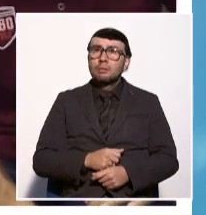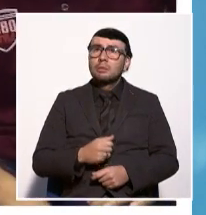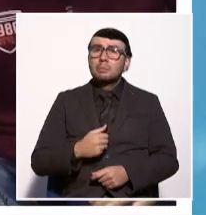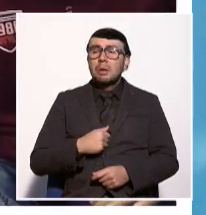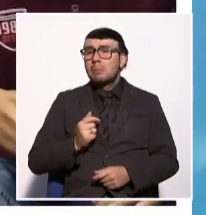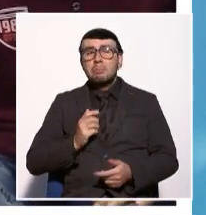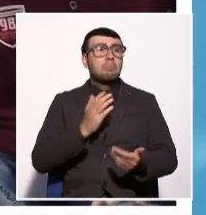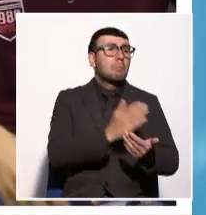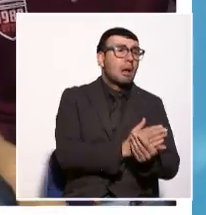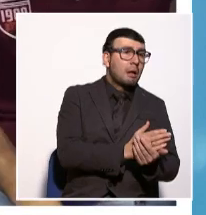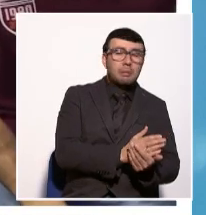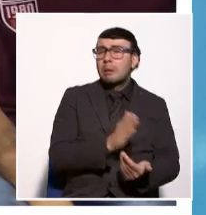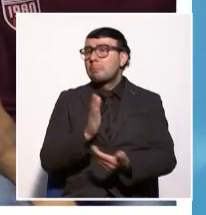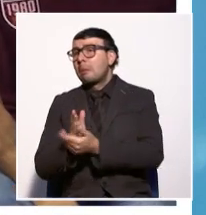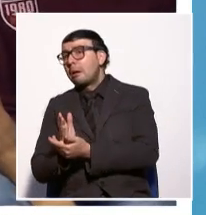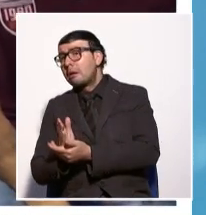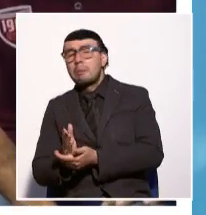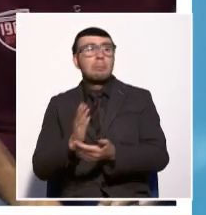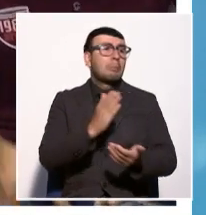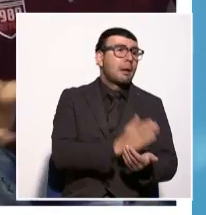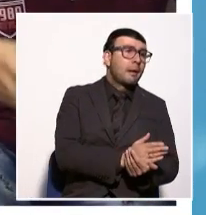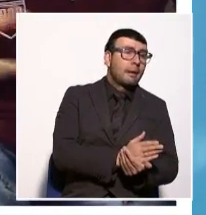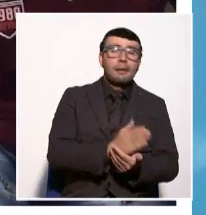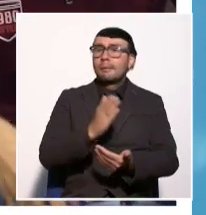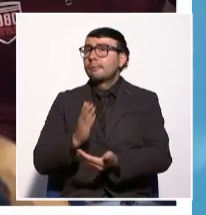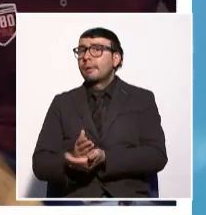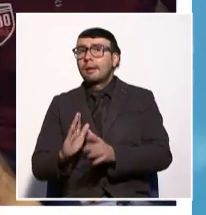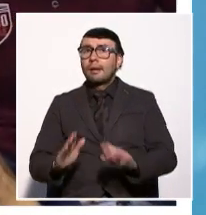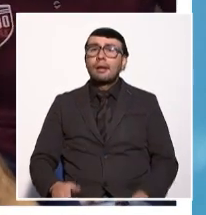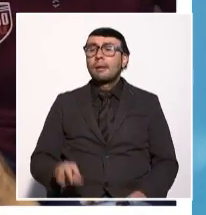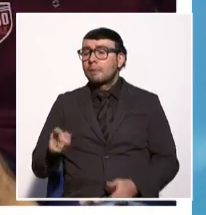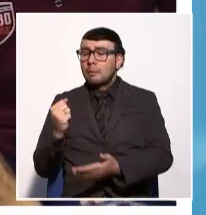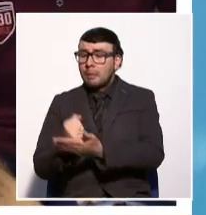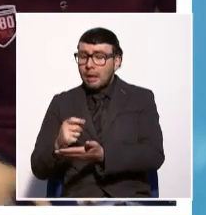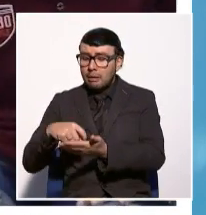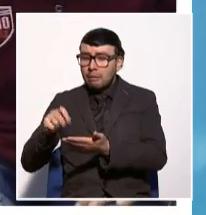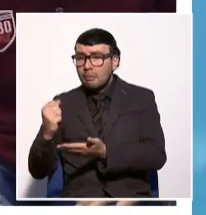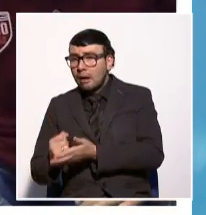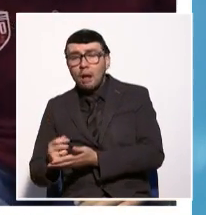vaya vaya a autorizar esto